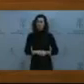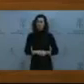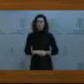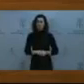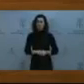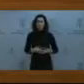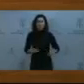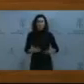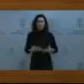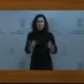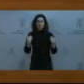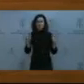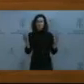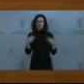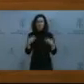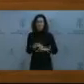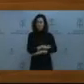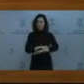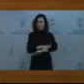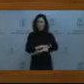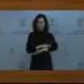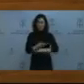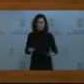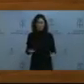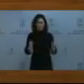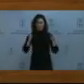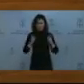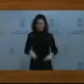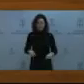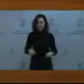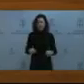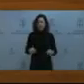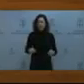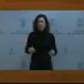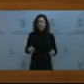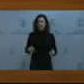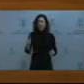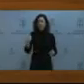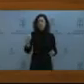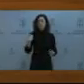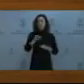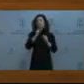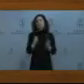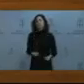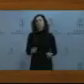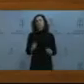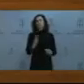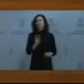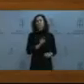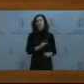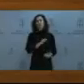Gobierno hacerlo sin tan siquiera saber si van a contar con un presupuesto general del Estado. Pero, ¿qué digo? Si ni tan siquiera lo